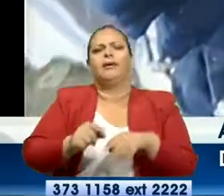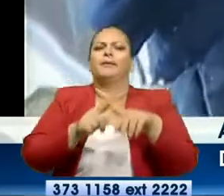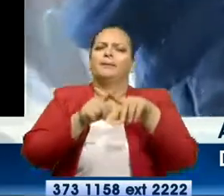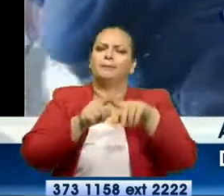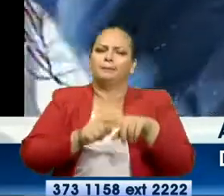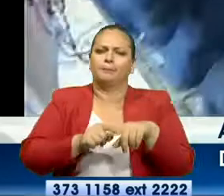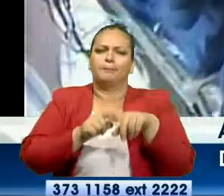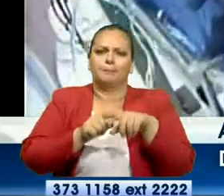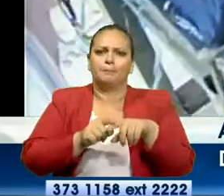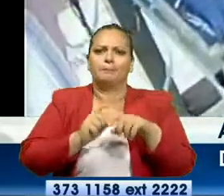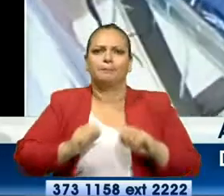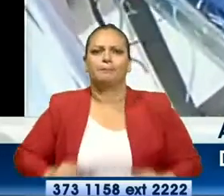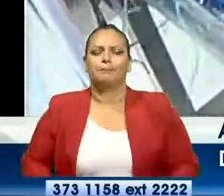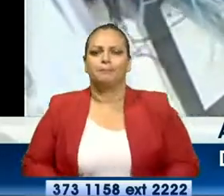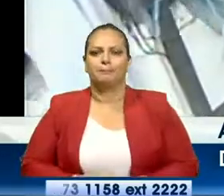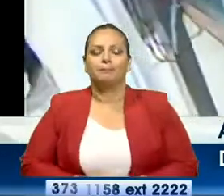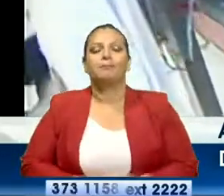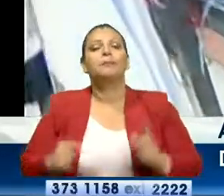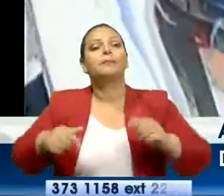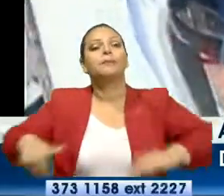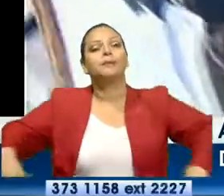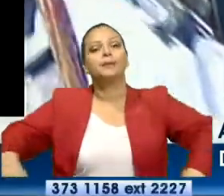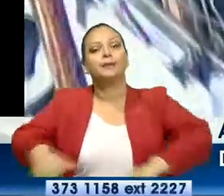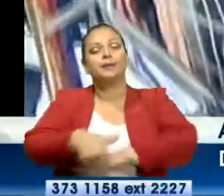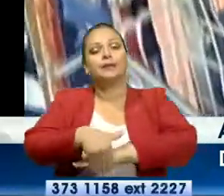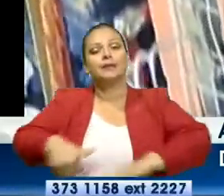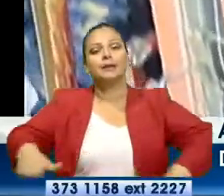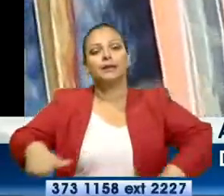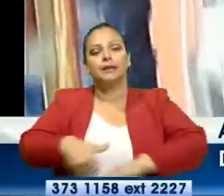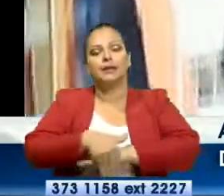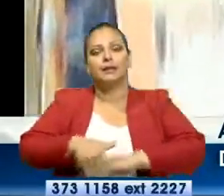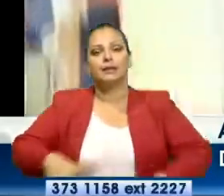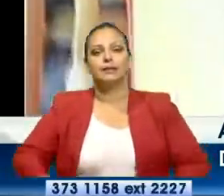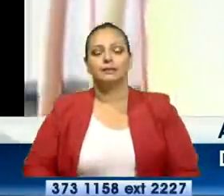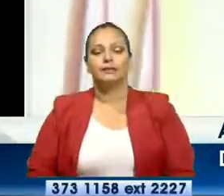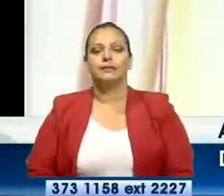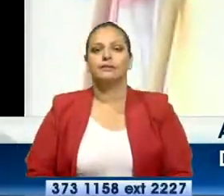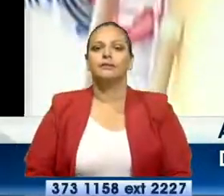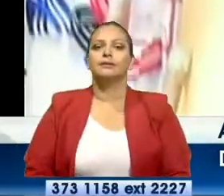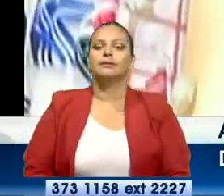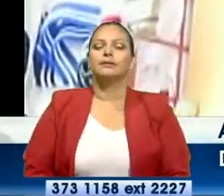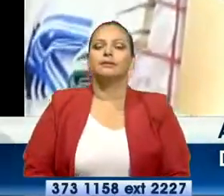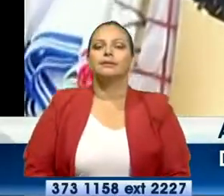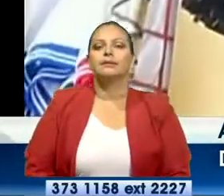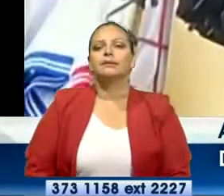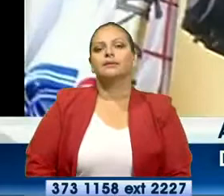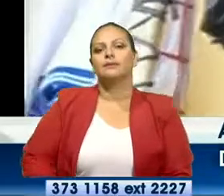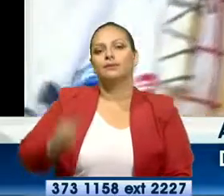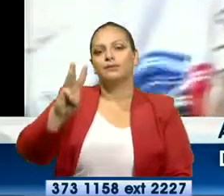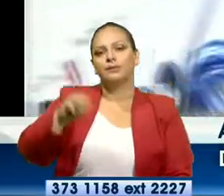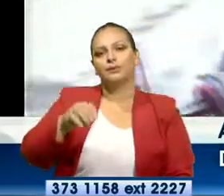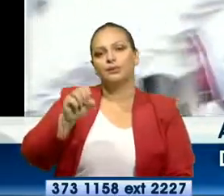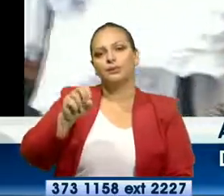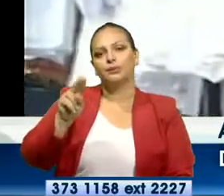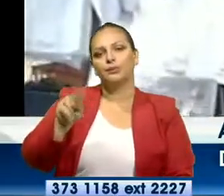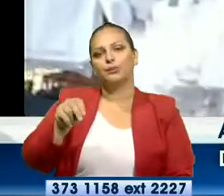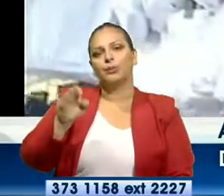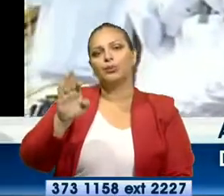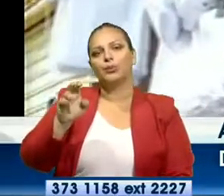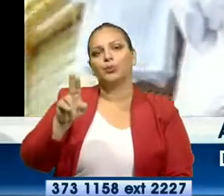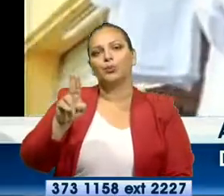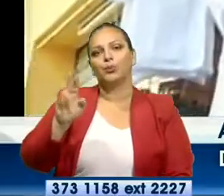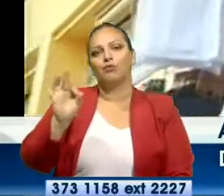montúfar y sucre no estamos dando cuenta que a los comerciantes están sacando la mercadería todo listo para que ustedes